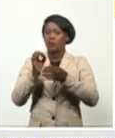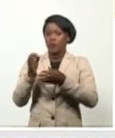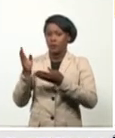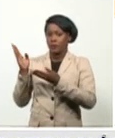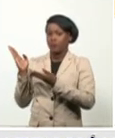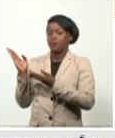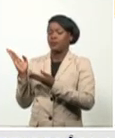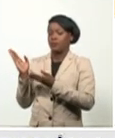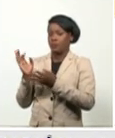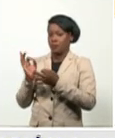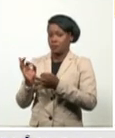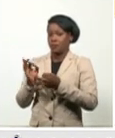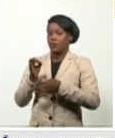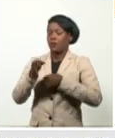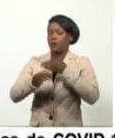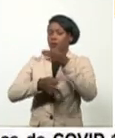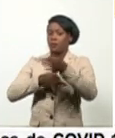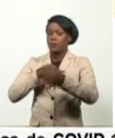ahí está.